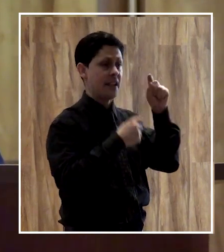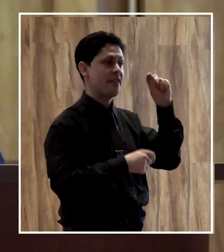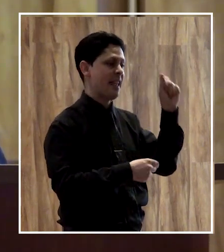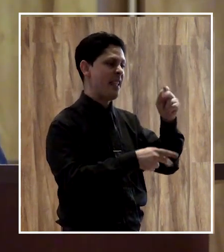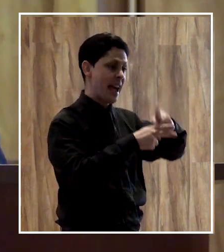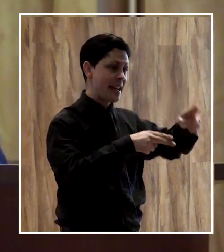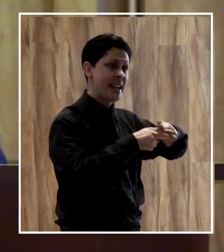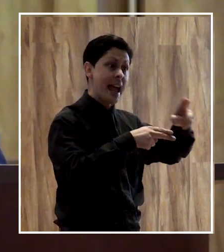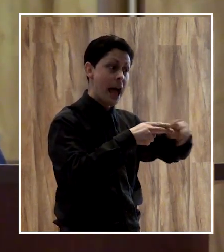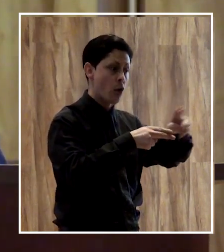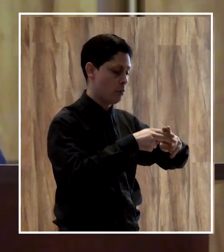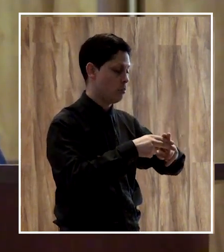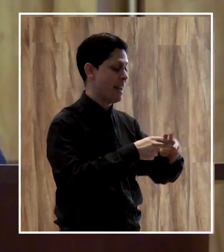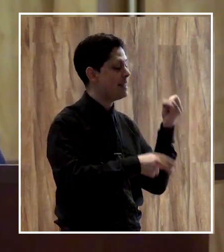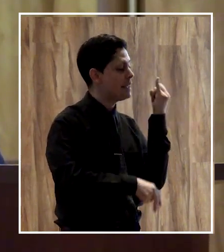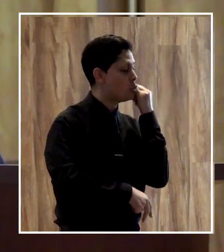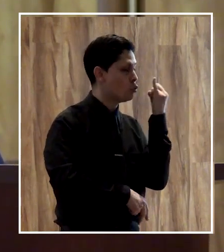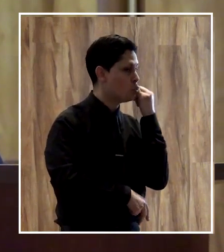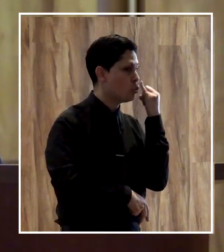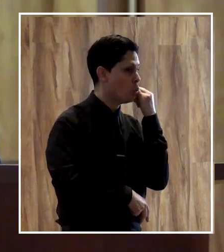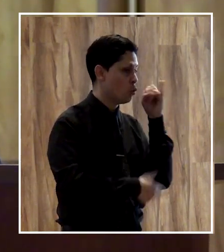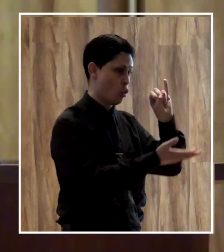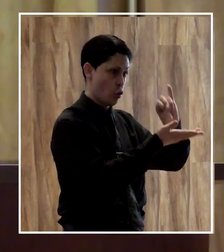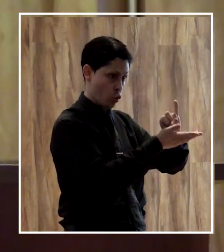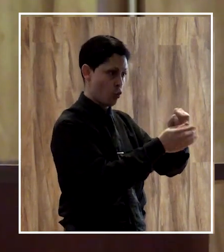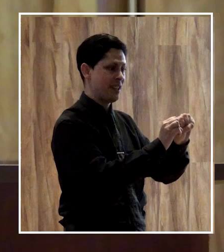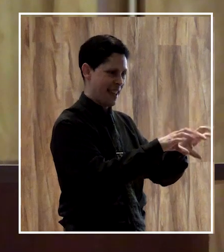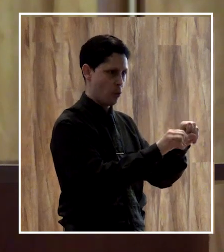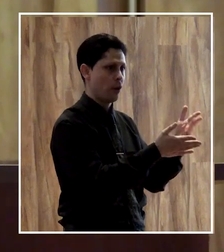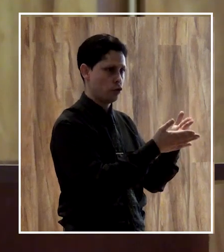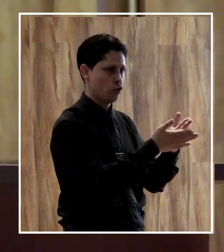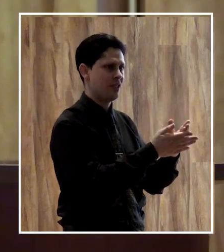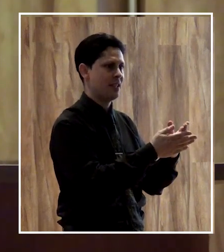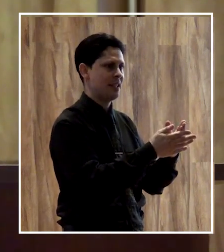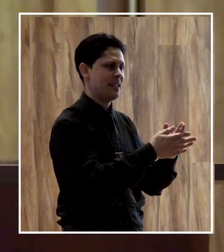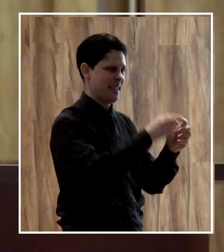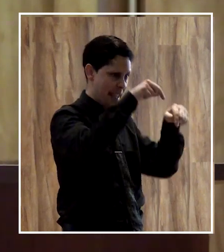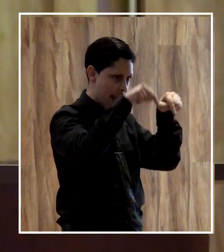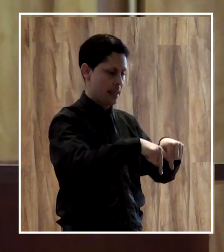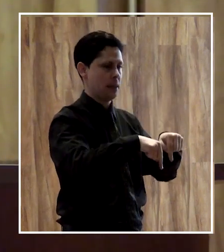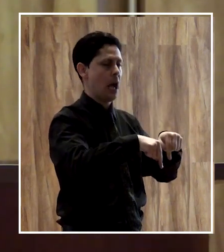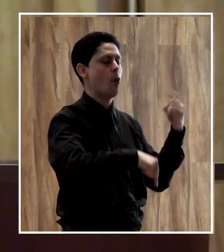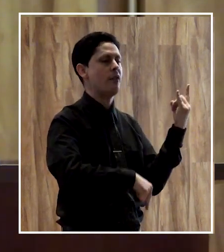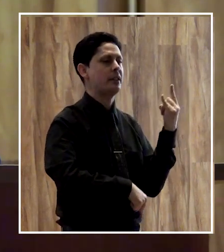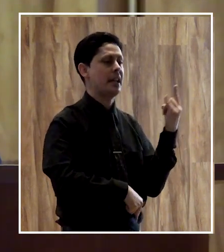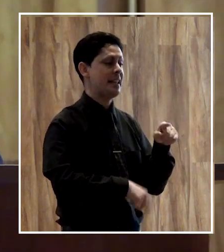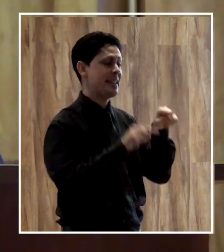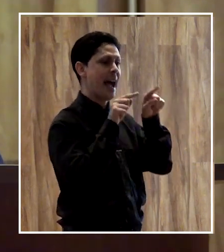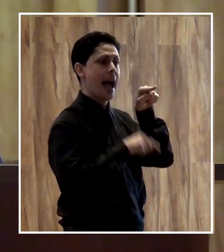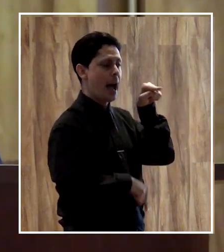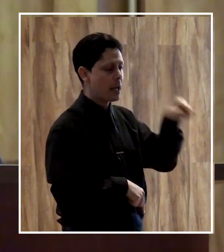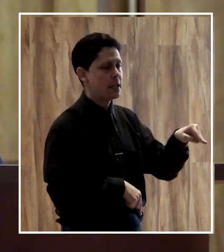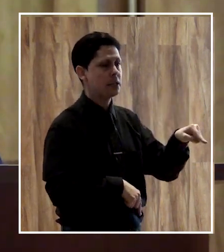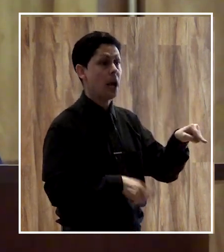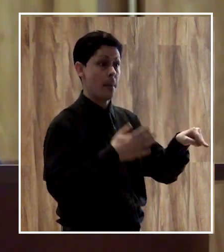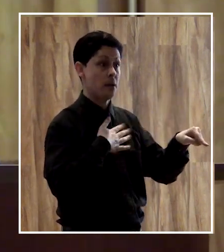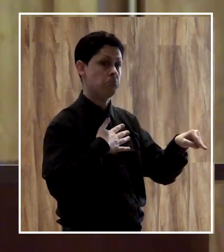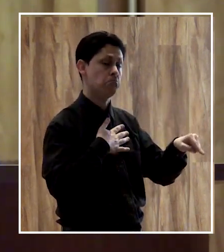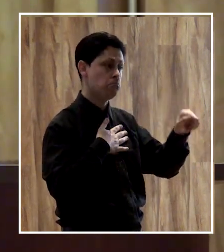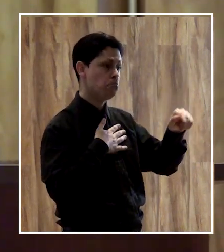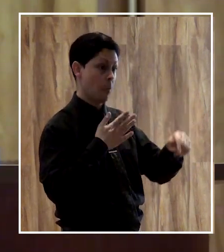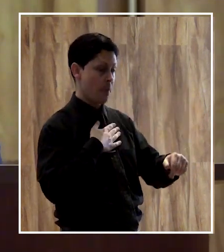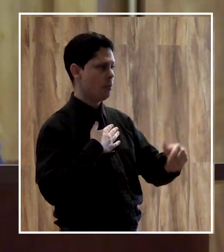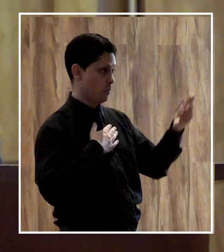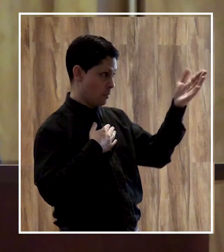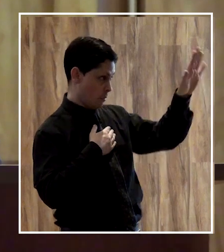el Instituto de Educación de esta universidad. Y a ese instituto